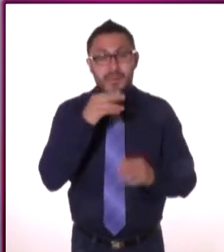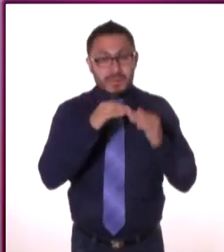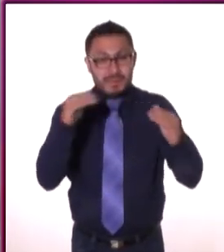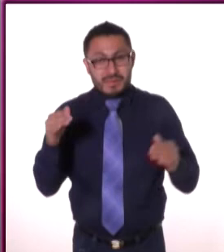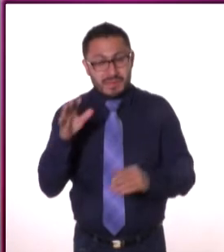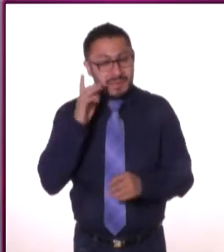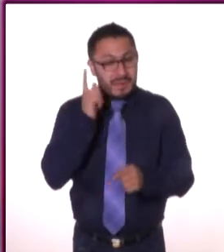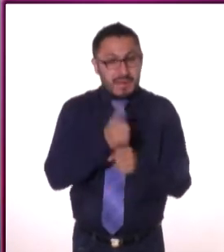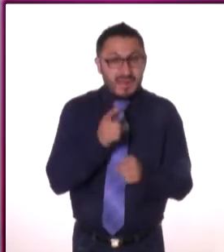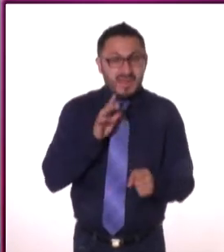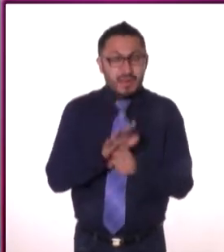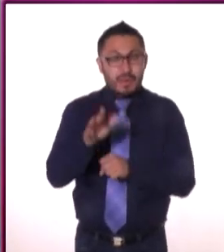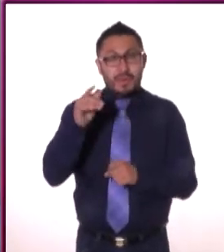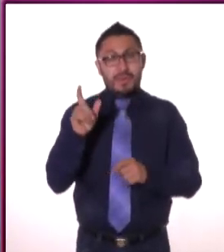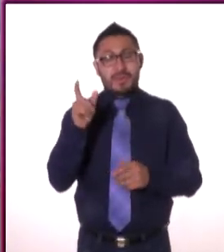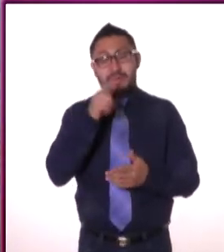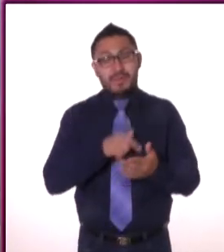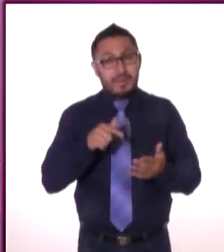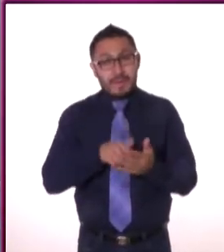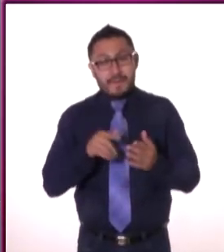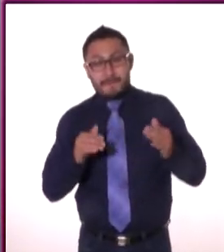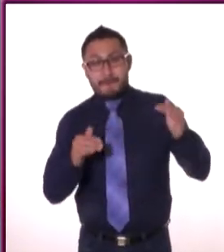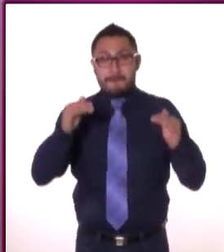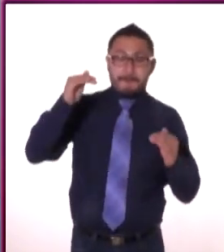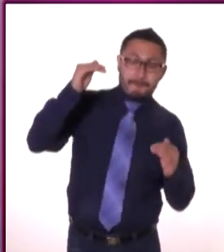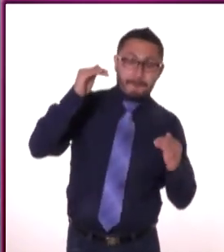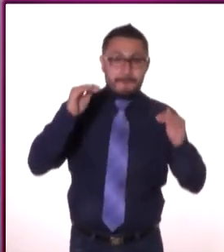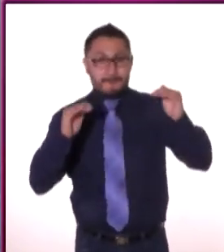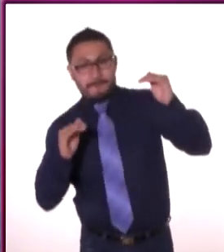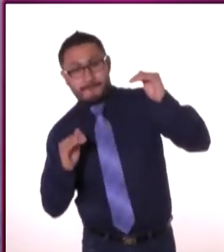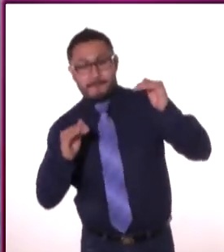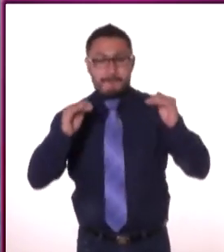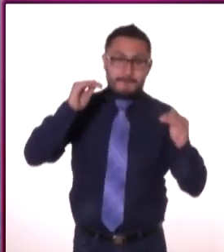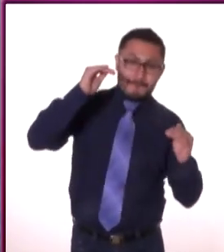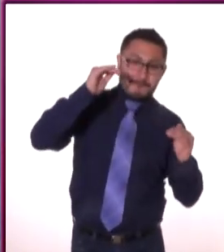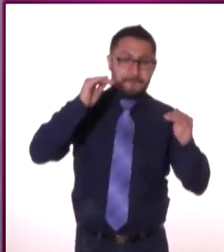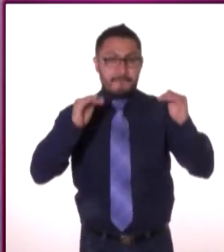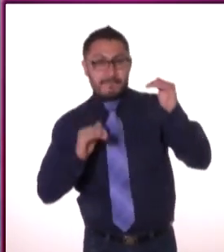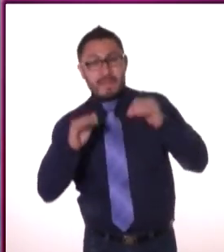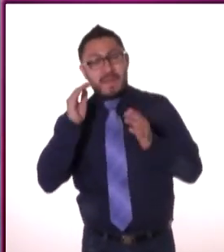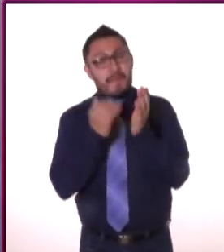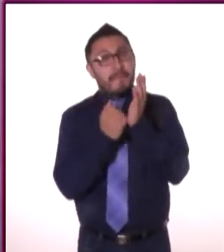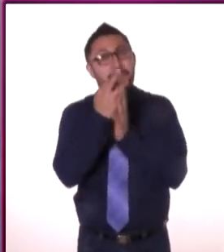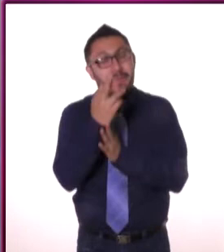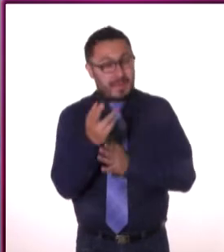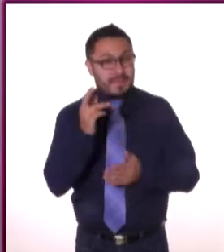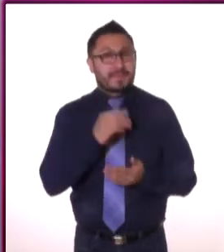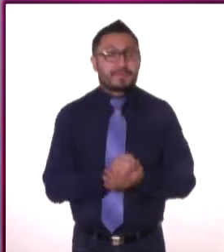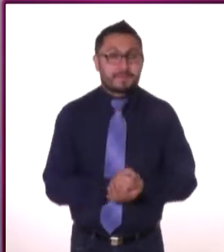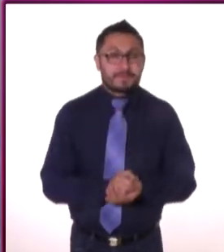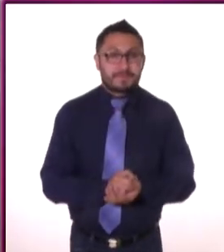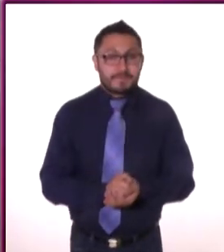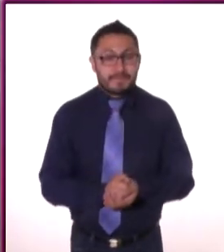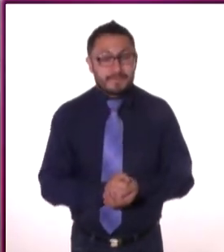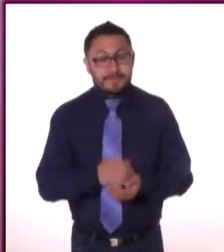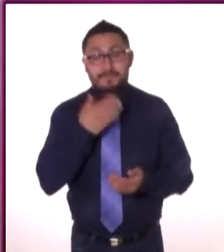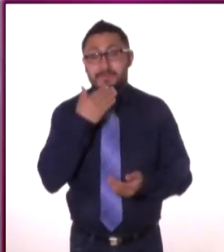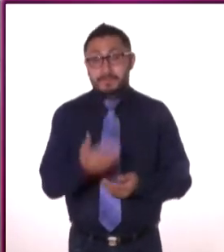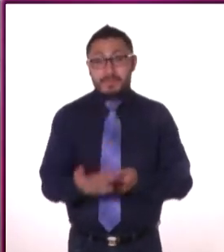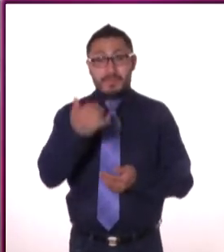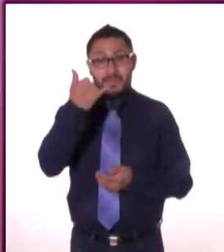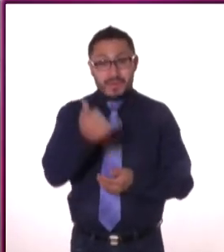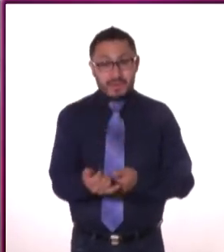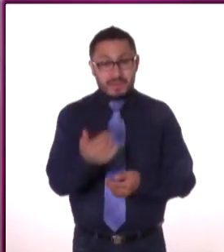saber si está en desequilibrio, qué lado es el que se levanta, ¿no? El lado que tenga el producto mayor. Muy